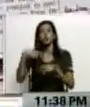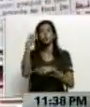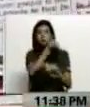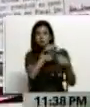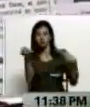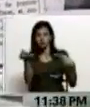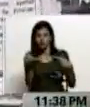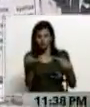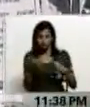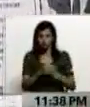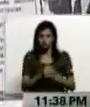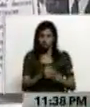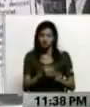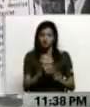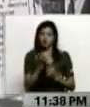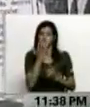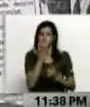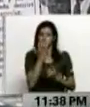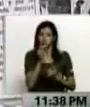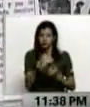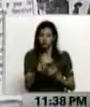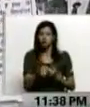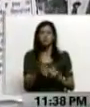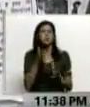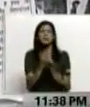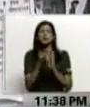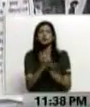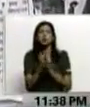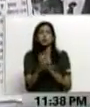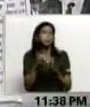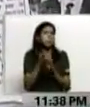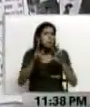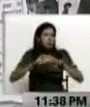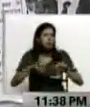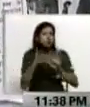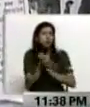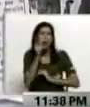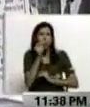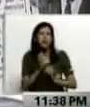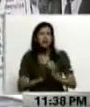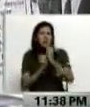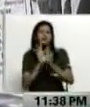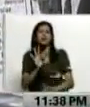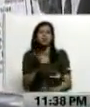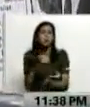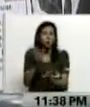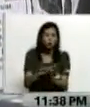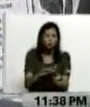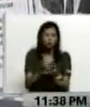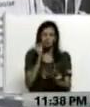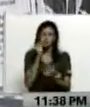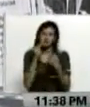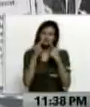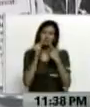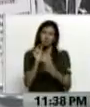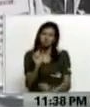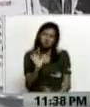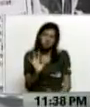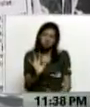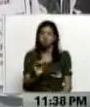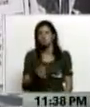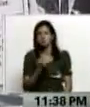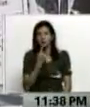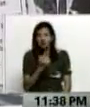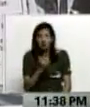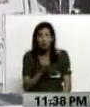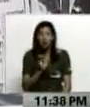José Vicente Rangel le preguntaron y el caso de Fabricio cómo está el doctor Rangel giró sobre sus talones sonrió ligeramente y